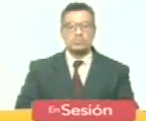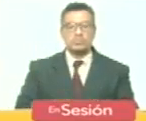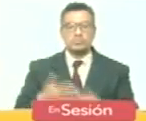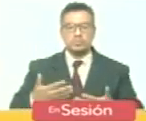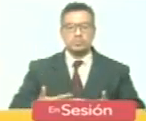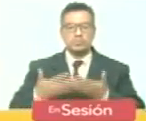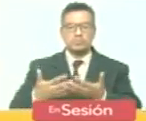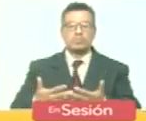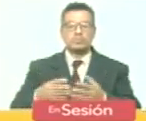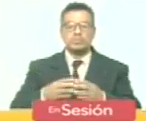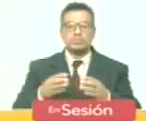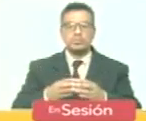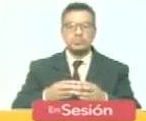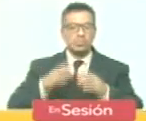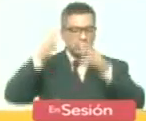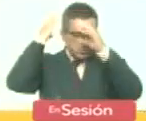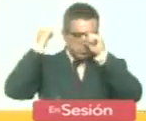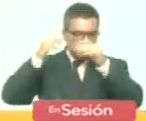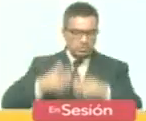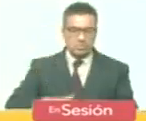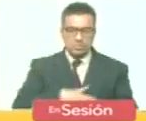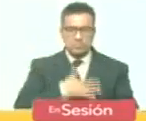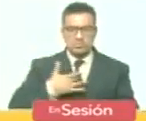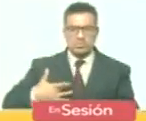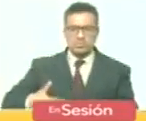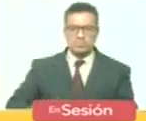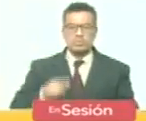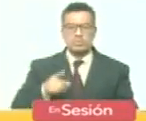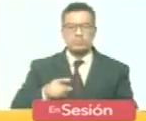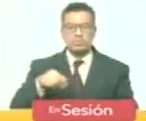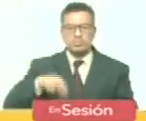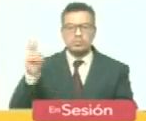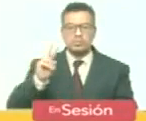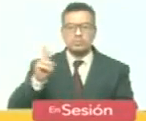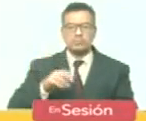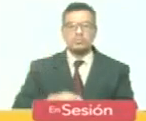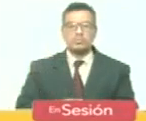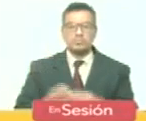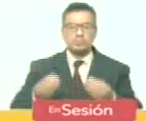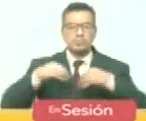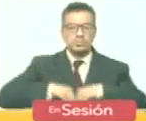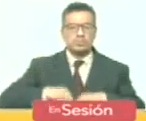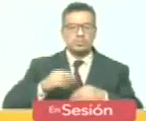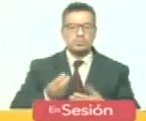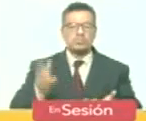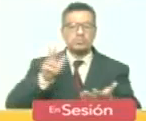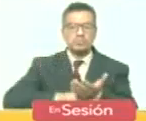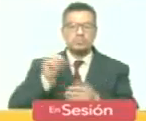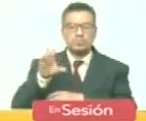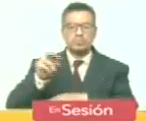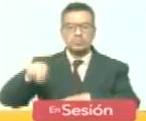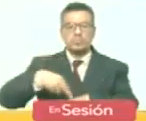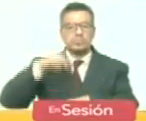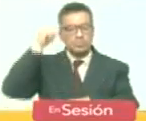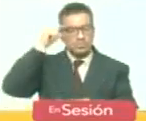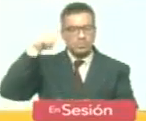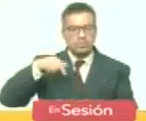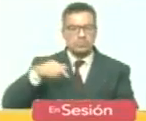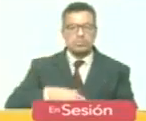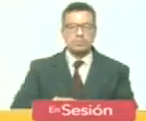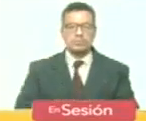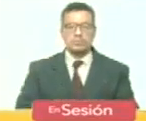entrega al ciudadano embajador de la República Popular China en Venezuela del acuerdo aprobado por la Asamblea Nacional el día de hoy,